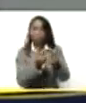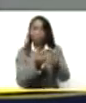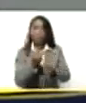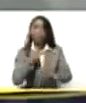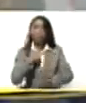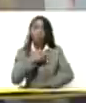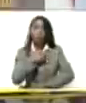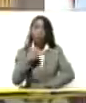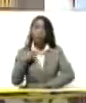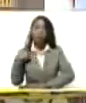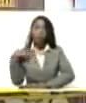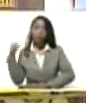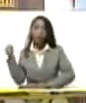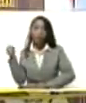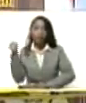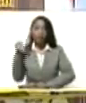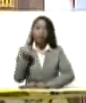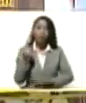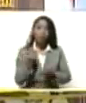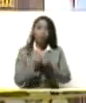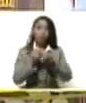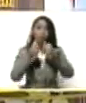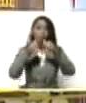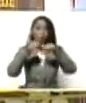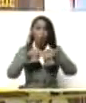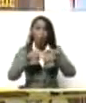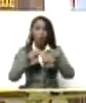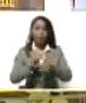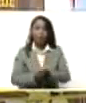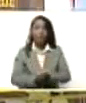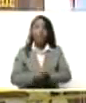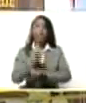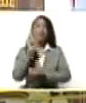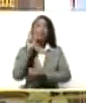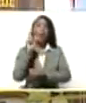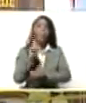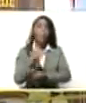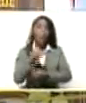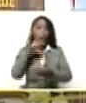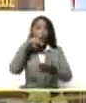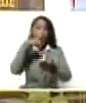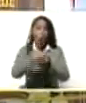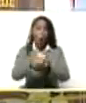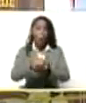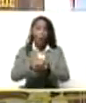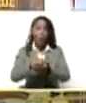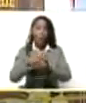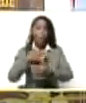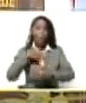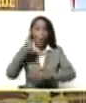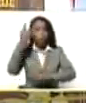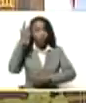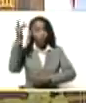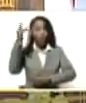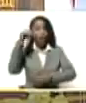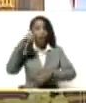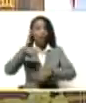hablábamos en estos días en la entrevista con el periodista ignacio ramonet de las condiciones objetivas